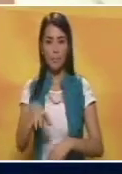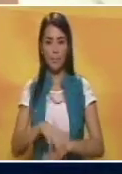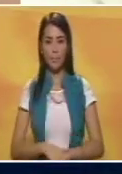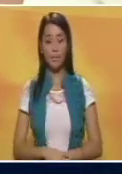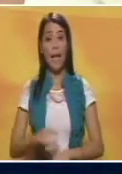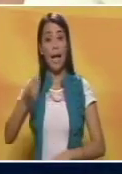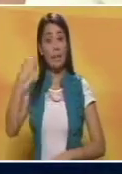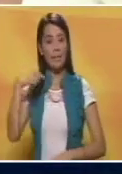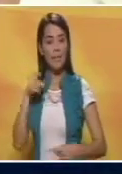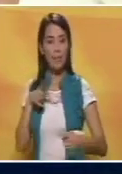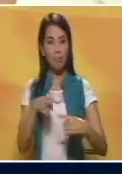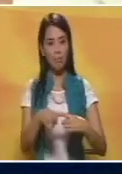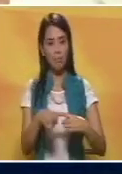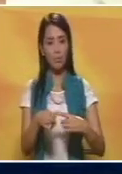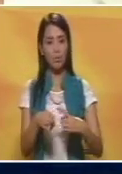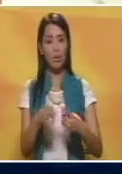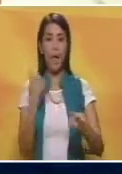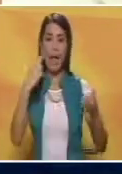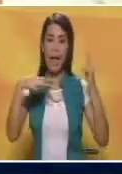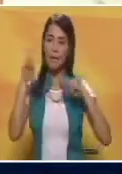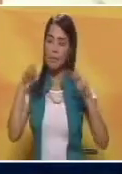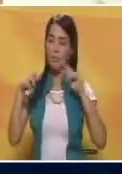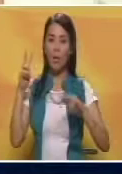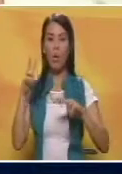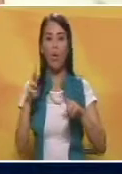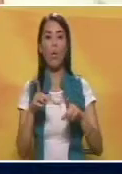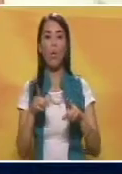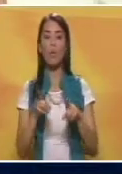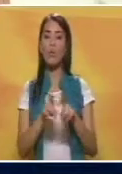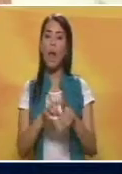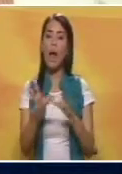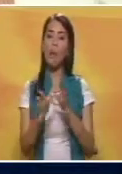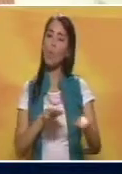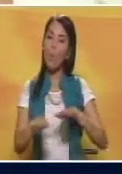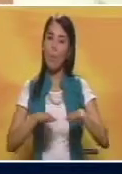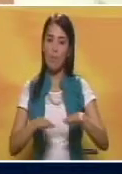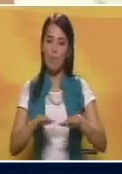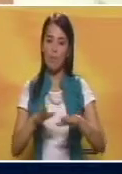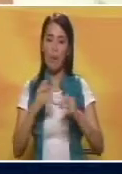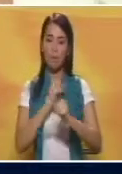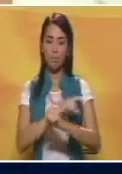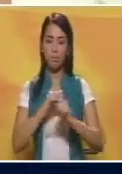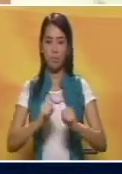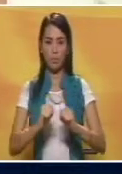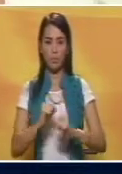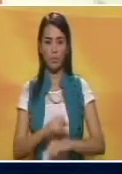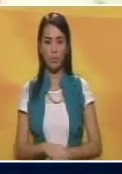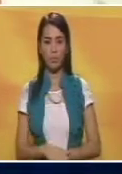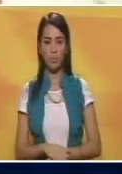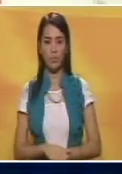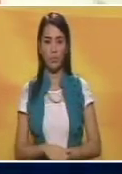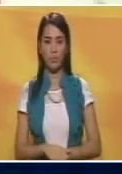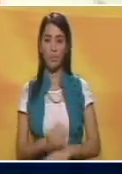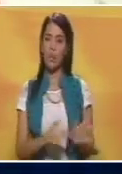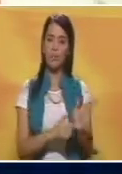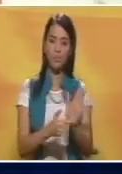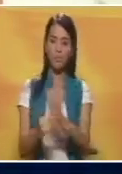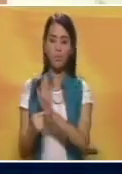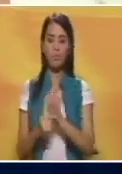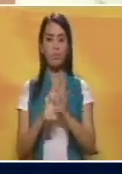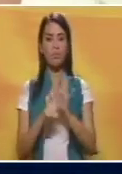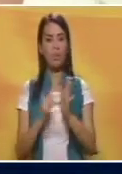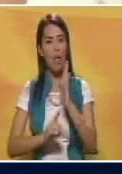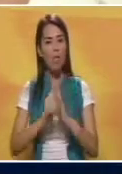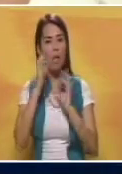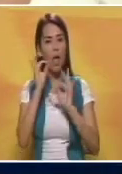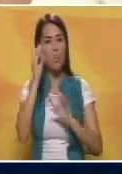inauguramos la expo cojedes potencia estuvimos hablando de lo que significa que cada estado aporte desarrolla sus capacidades